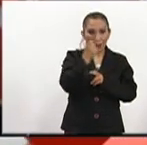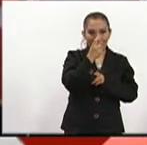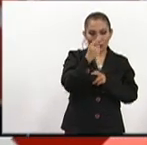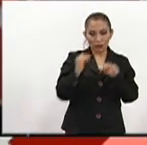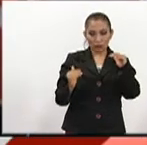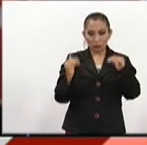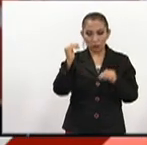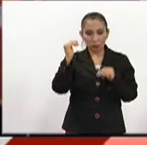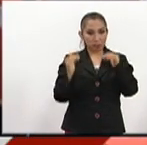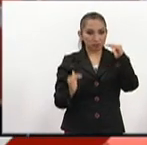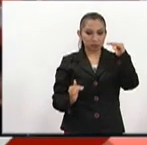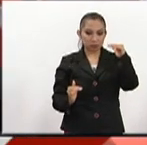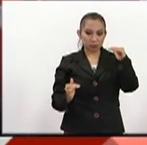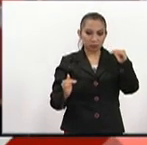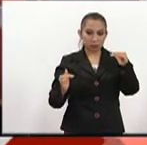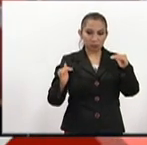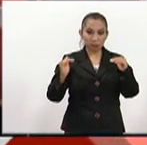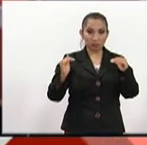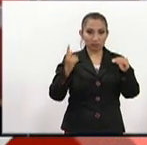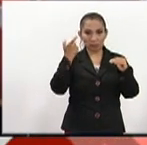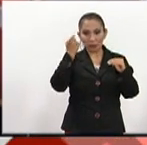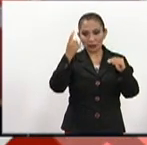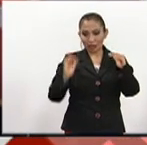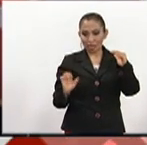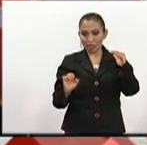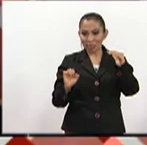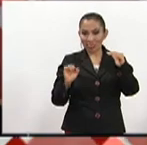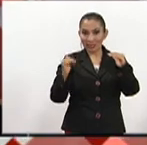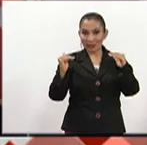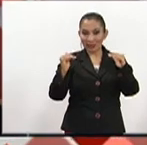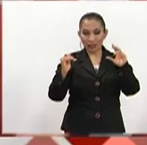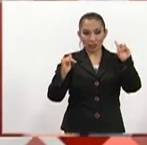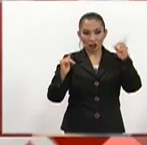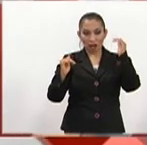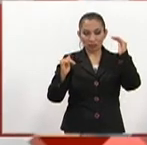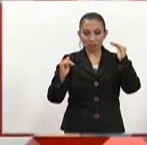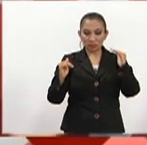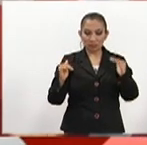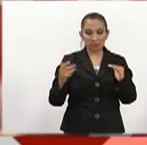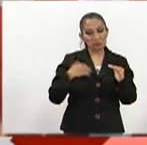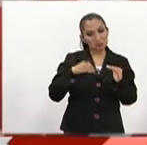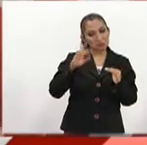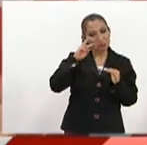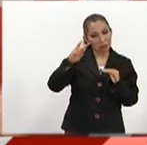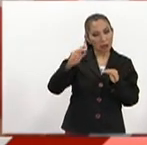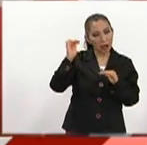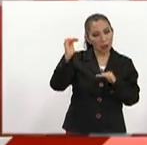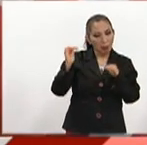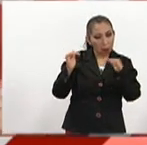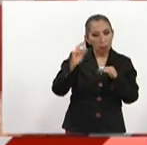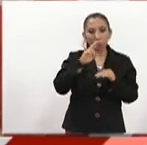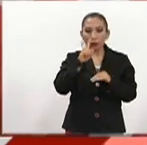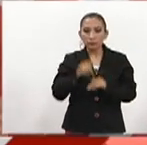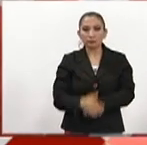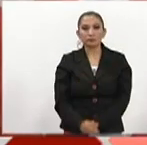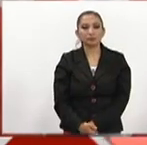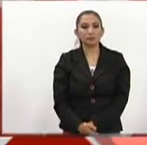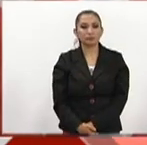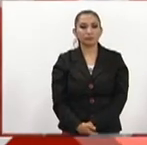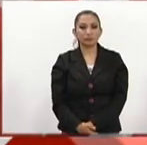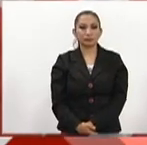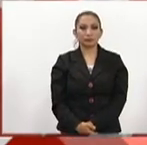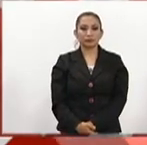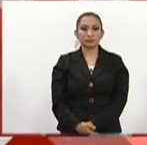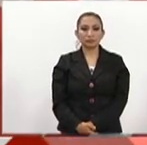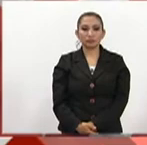supuesto, era de esperarse que pudiera mejorar un poco, ¿no? Claro. Luis,